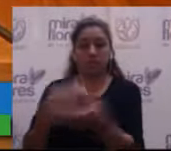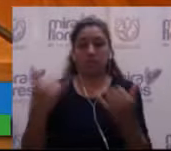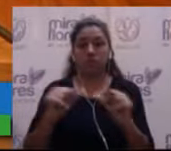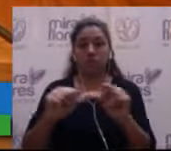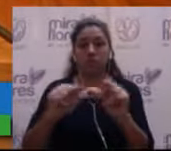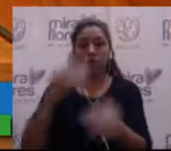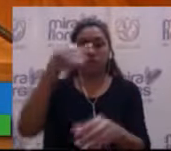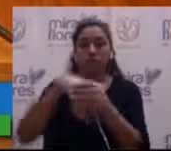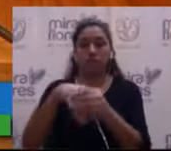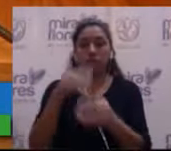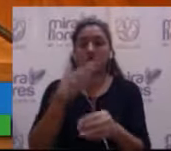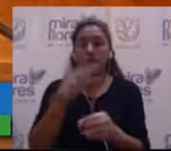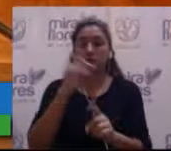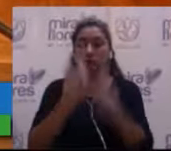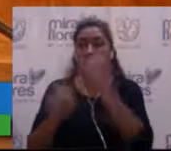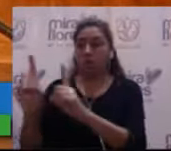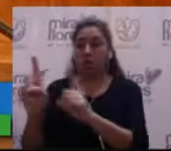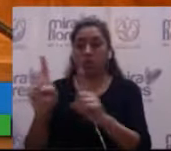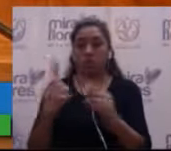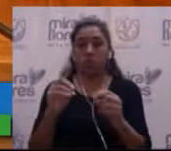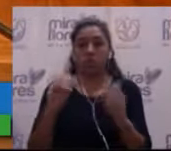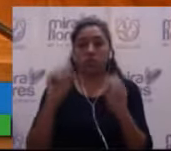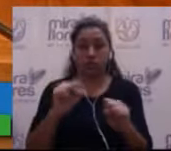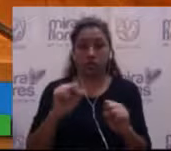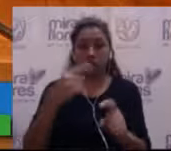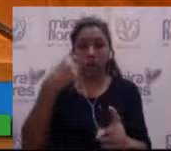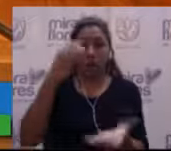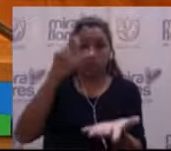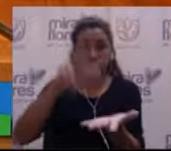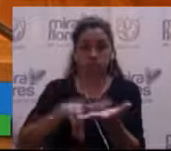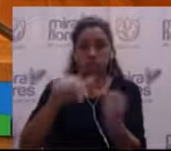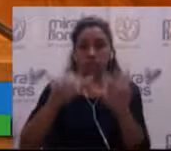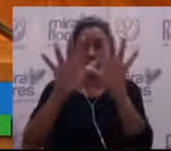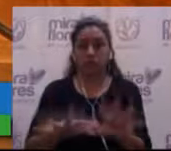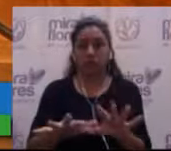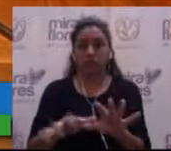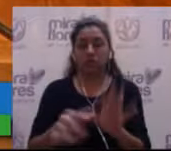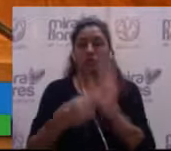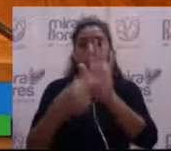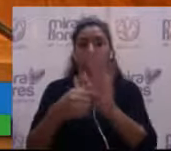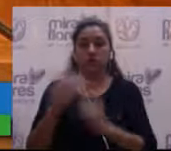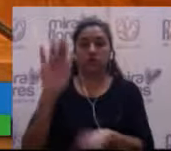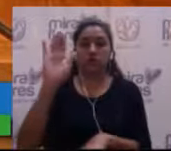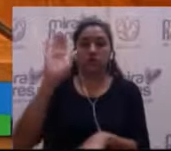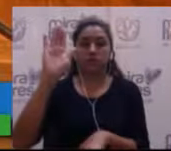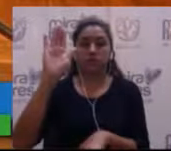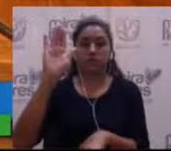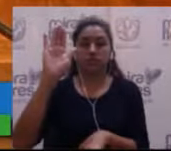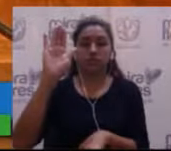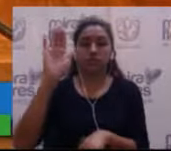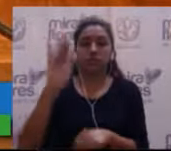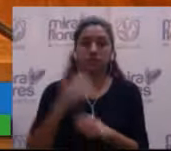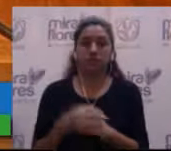voto. Aquellos miembros del Consejo que estén a favor de aprobar esta solicitud, si lo hace, levantar la mano en señal de